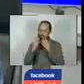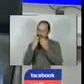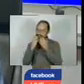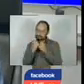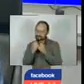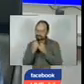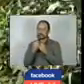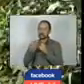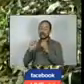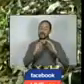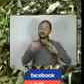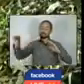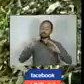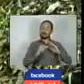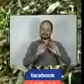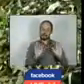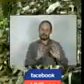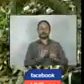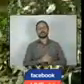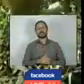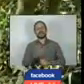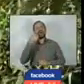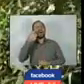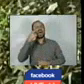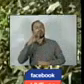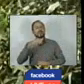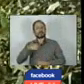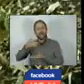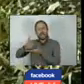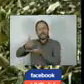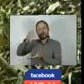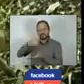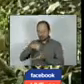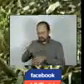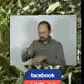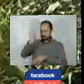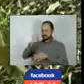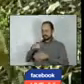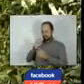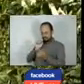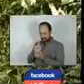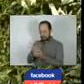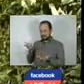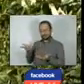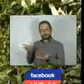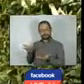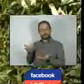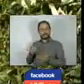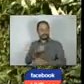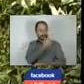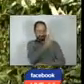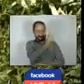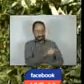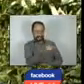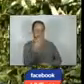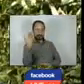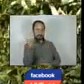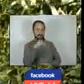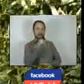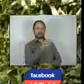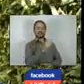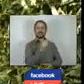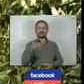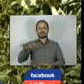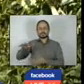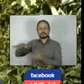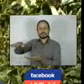considera domésticos. Pero, ¿qué hacer en caso de encontrarse un animal de vida silvestre? Según la experta, primero debe identificar el hábitat